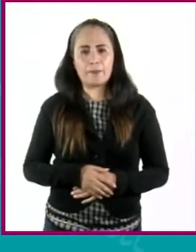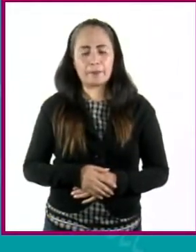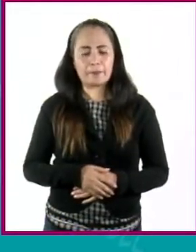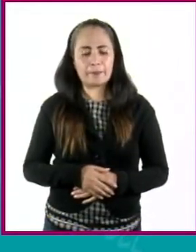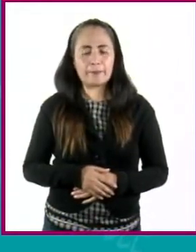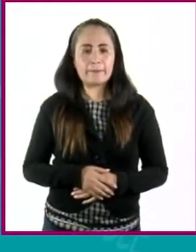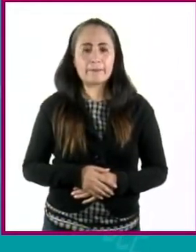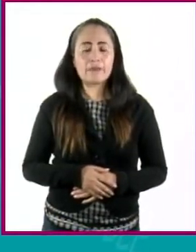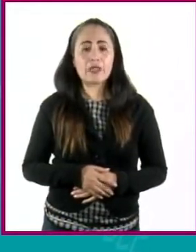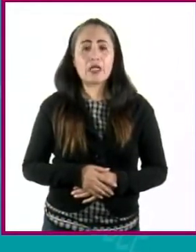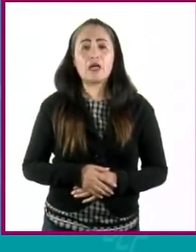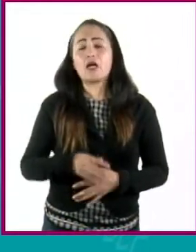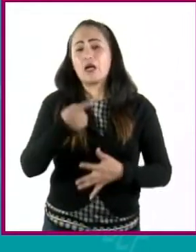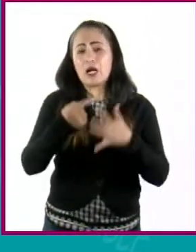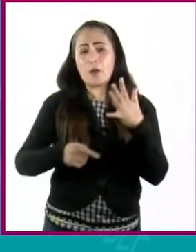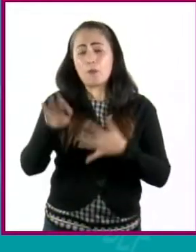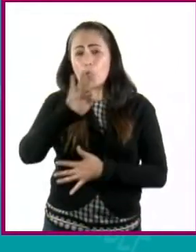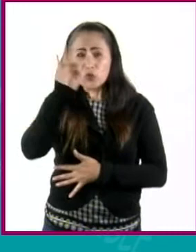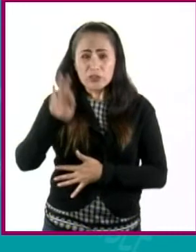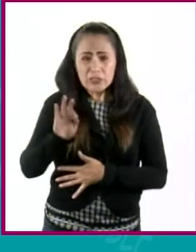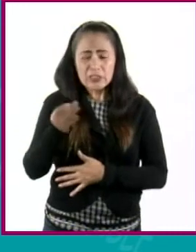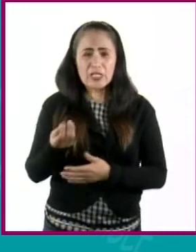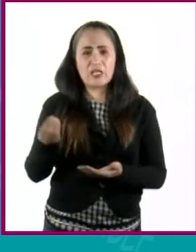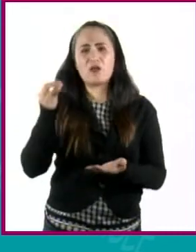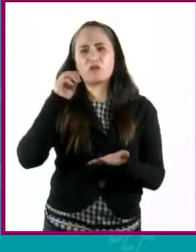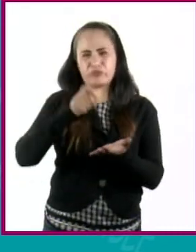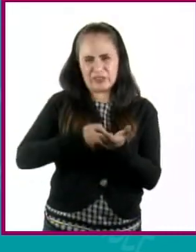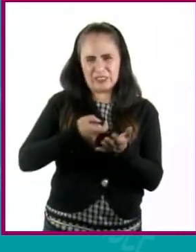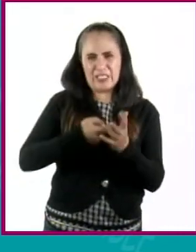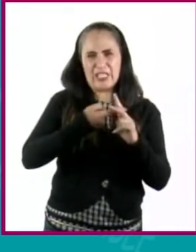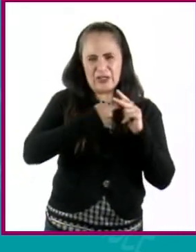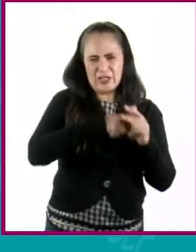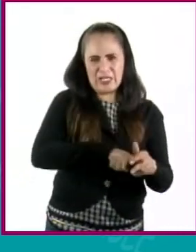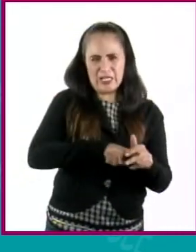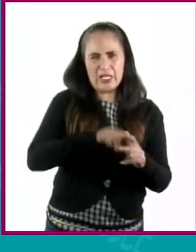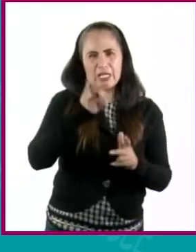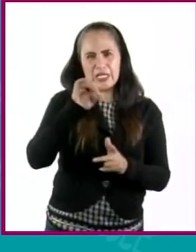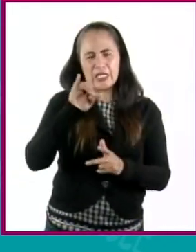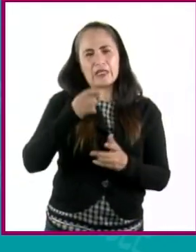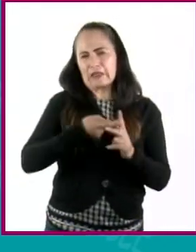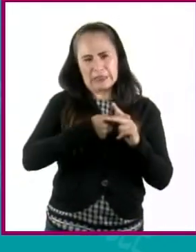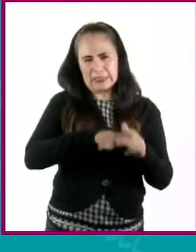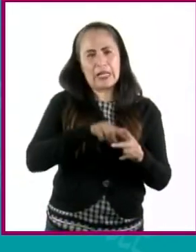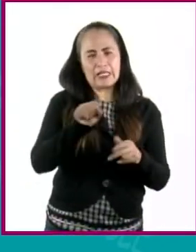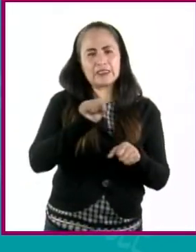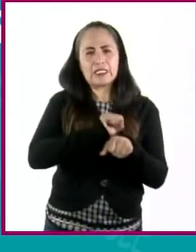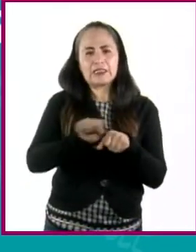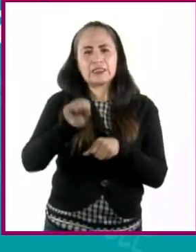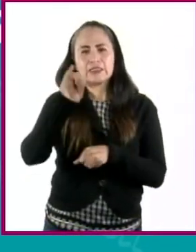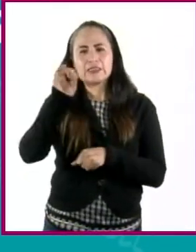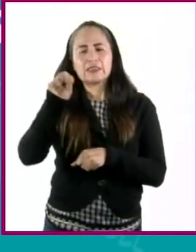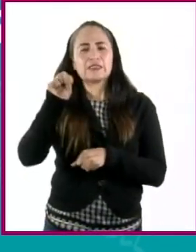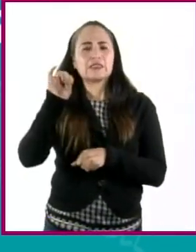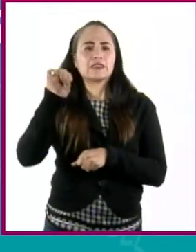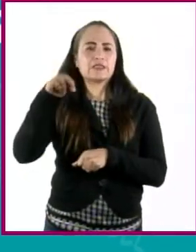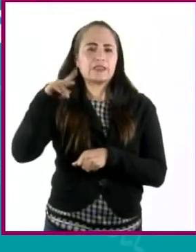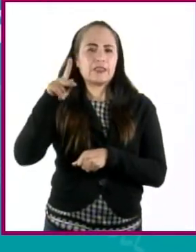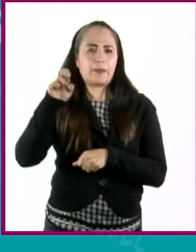Cuando los intereses son únicamente sobre la deuda inicial, se llama interés simple. Primero, estudiemos el interés